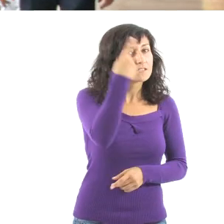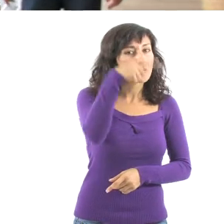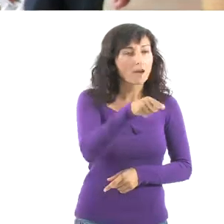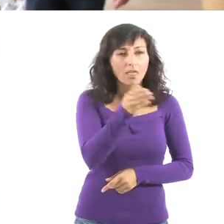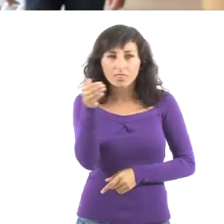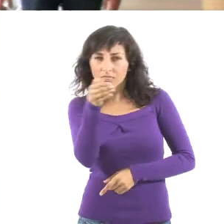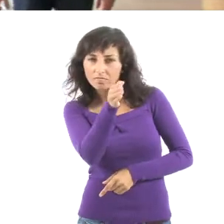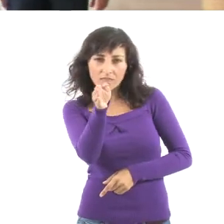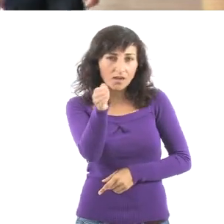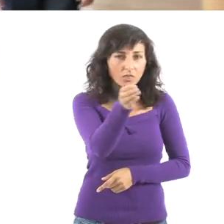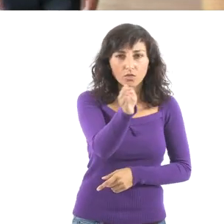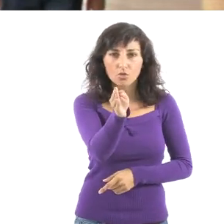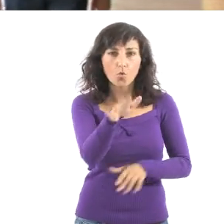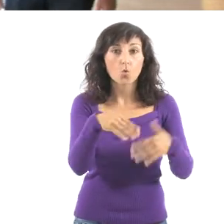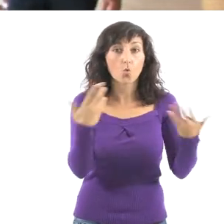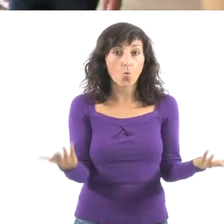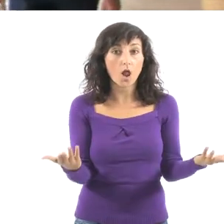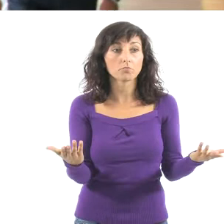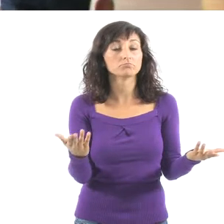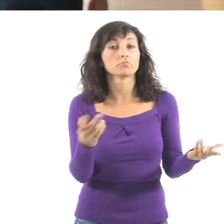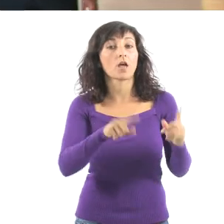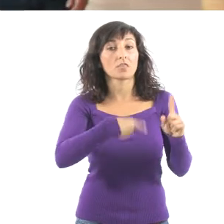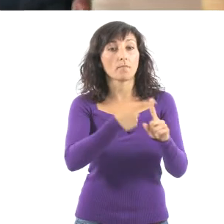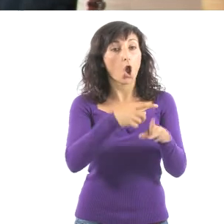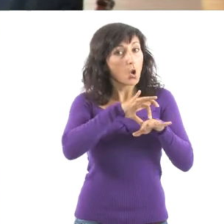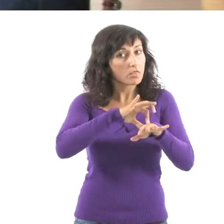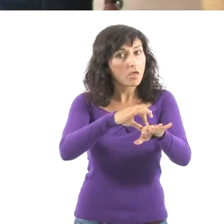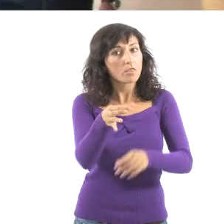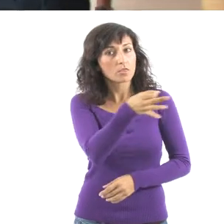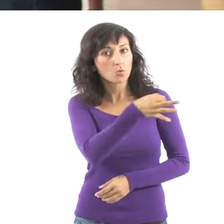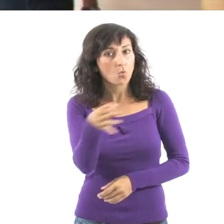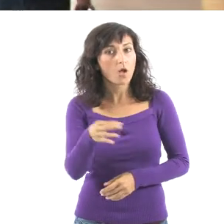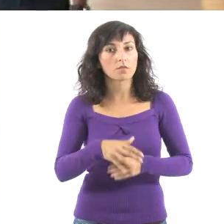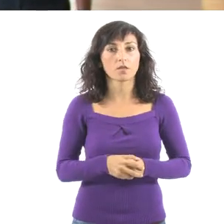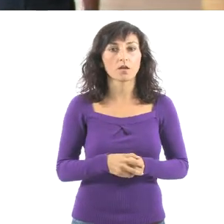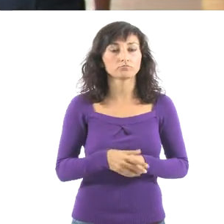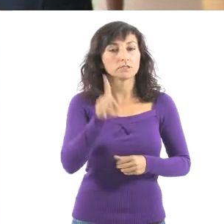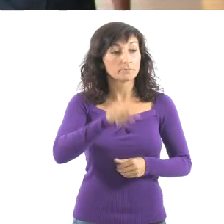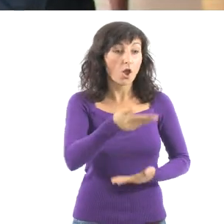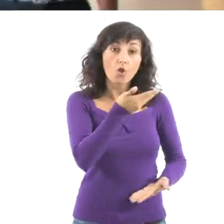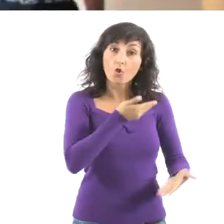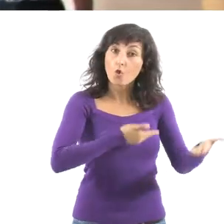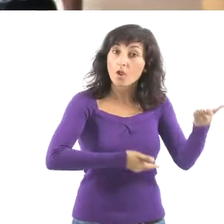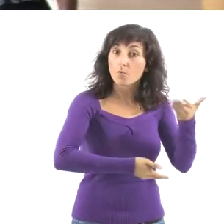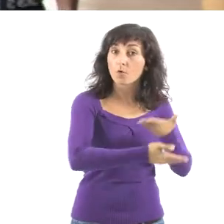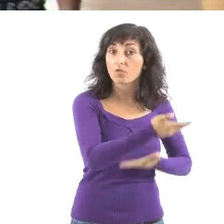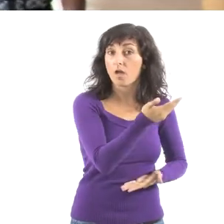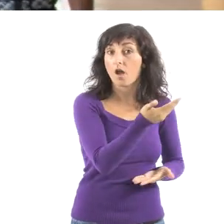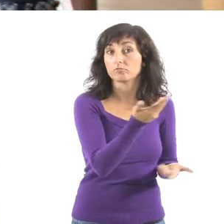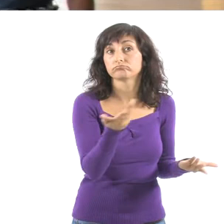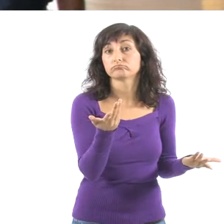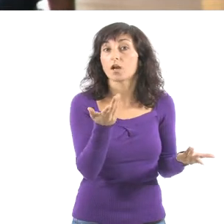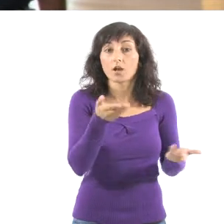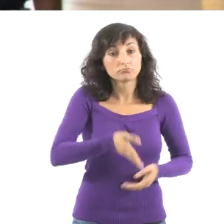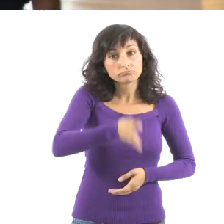dicho desplazamiento, esté por lo tanto perfectamente orientada y en cada momento pueda colaborar a la hora de llevar a cabo